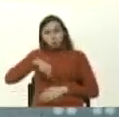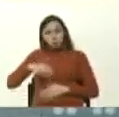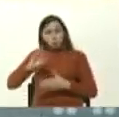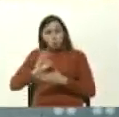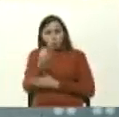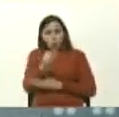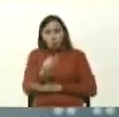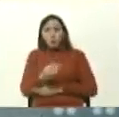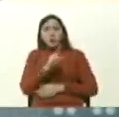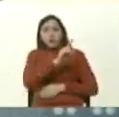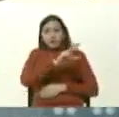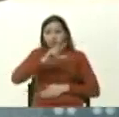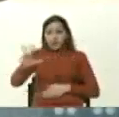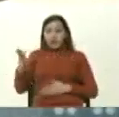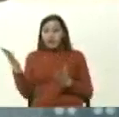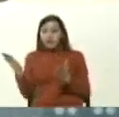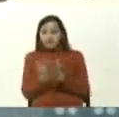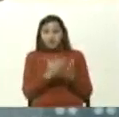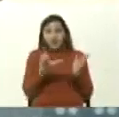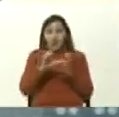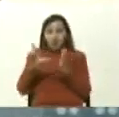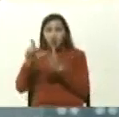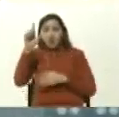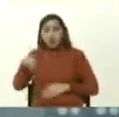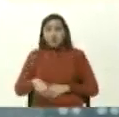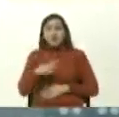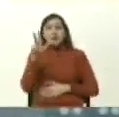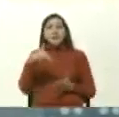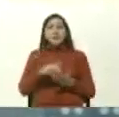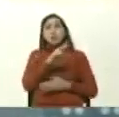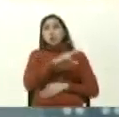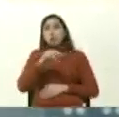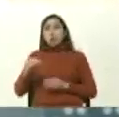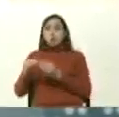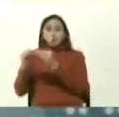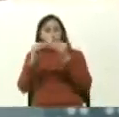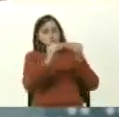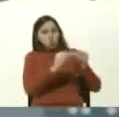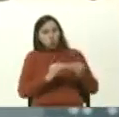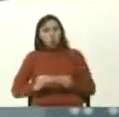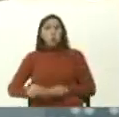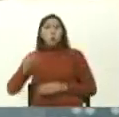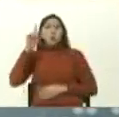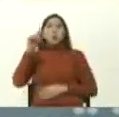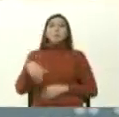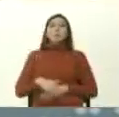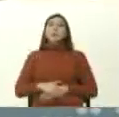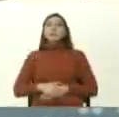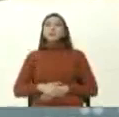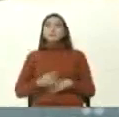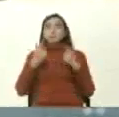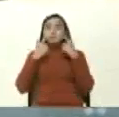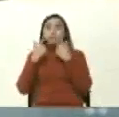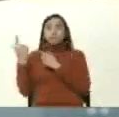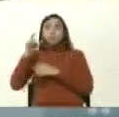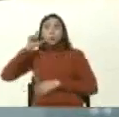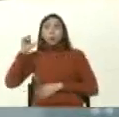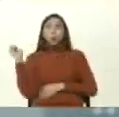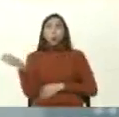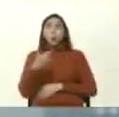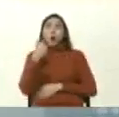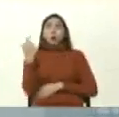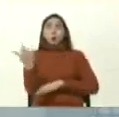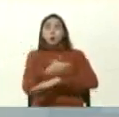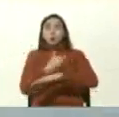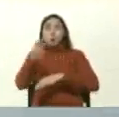13 planteles educativos, además de las 3.200 que han sido rehabilitadas. Así que le damos el pase a Guárico. Adelante,